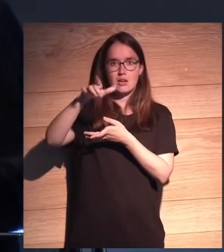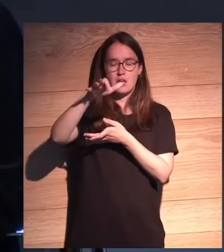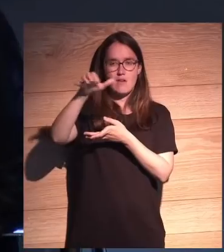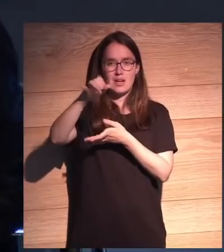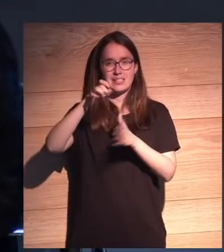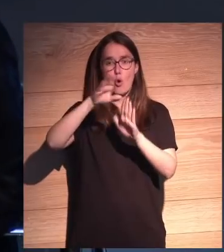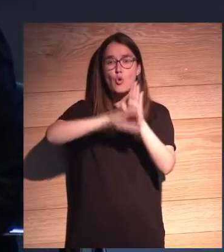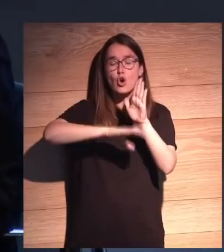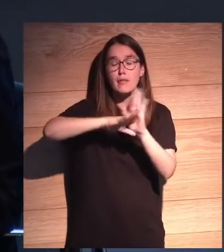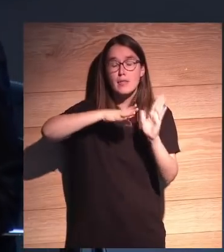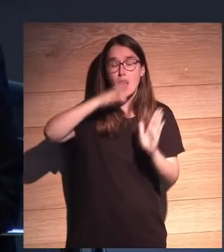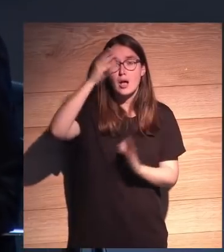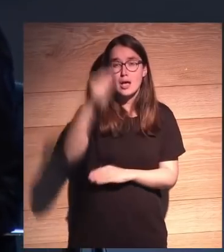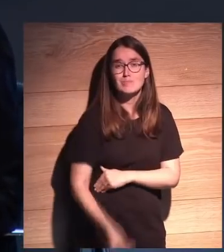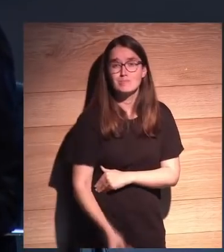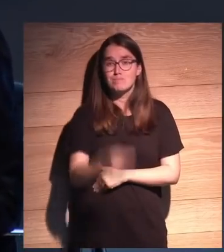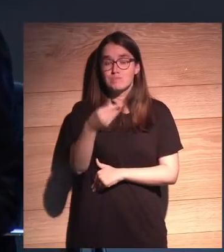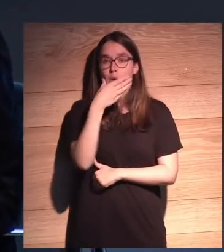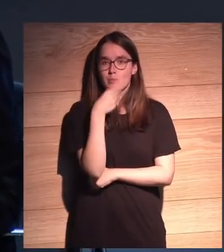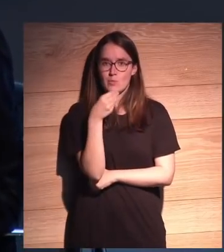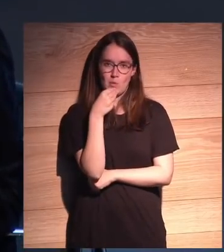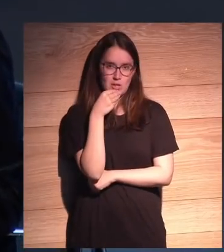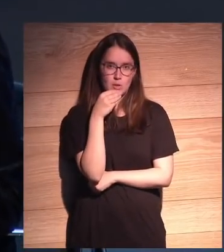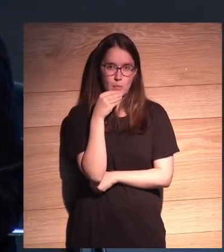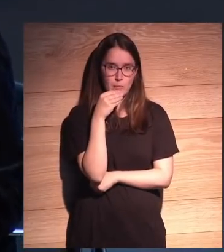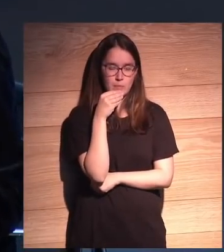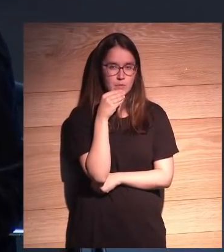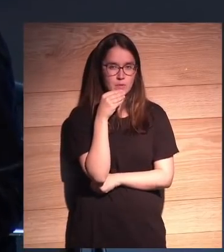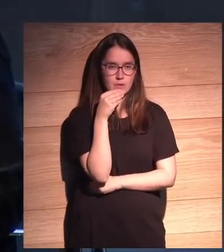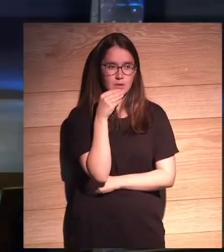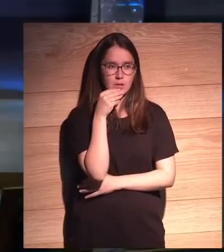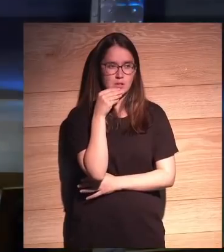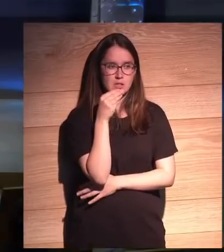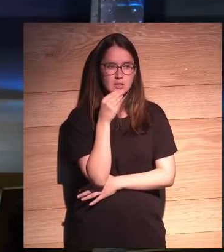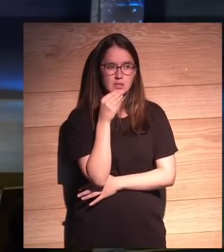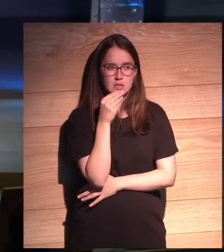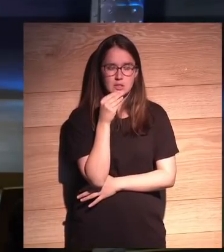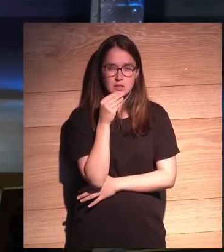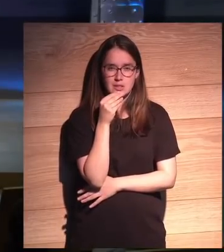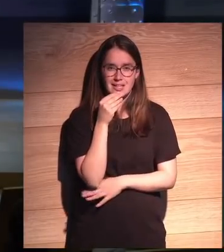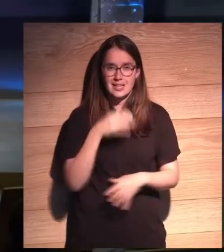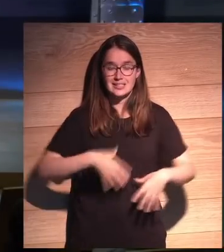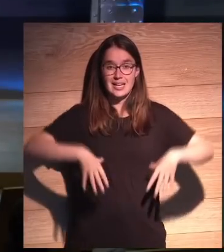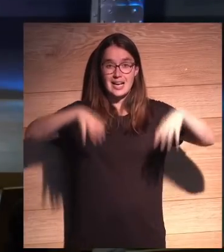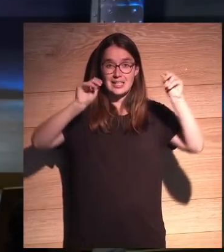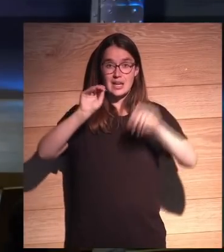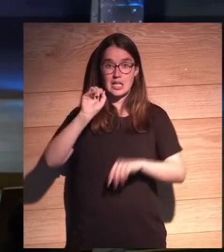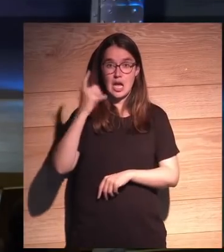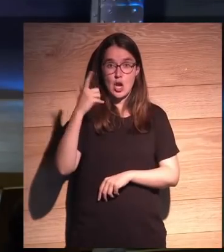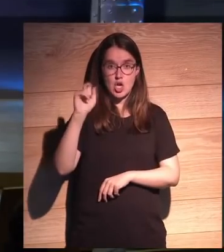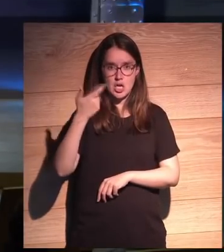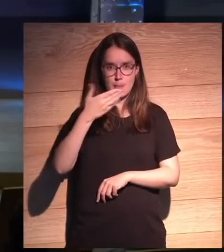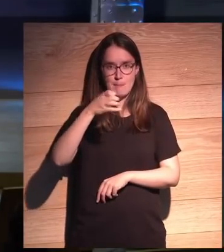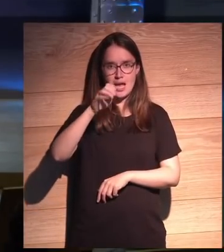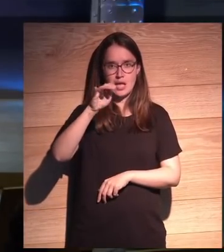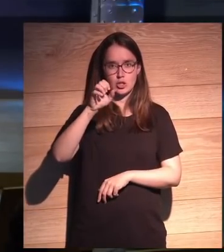Es un códice extraordinario, bellísimo, que está en la Catedral de Gerona, el Beato